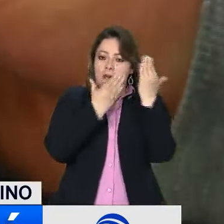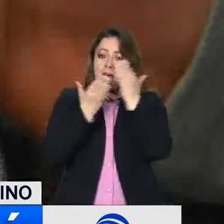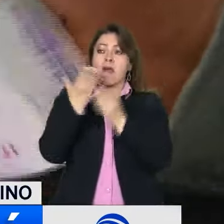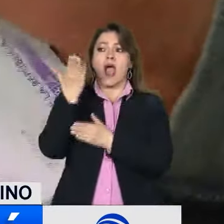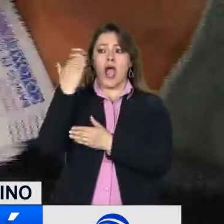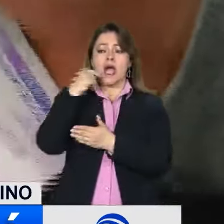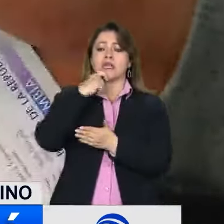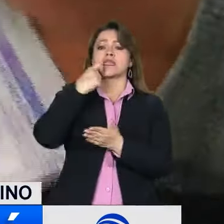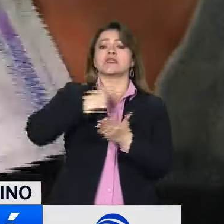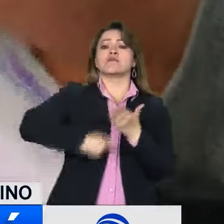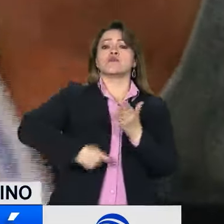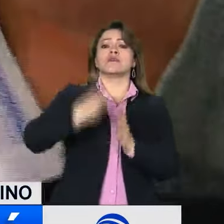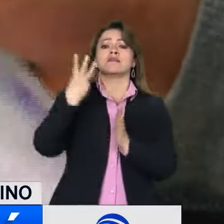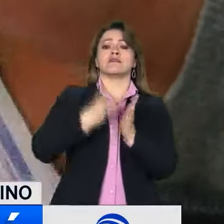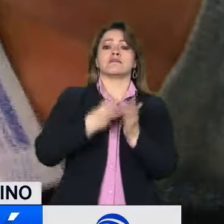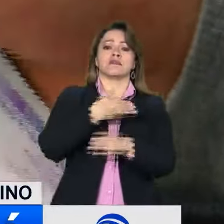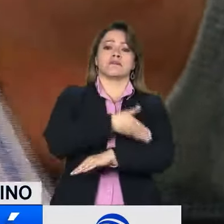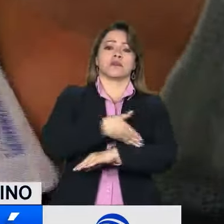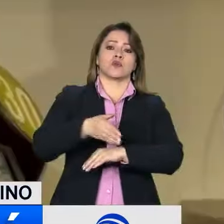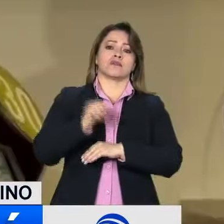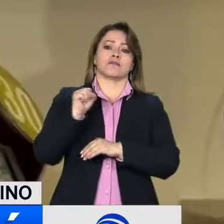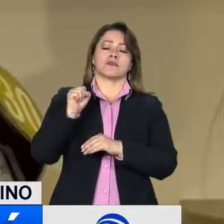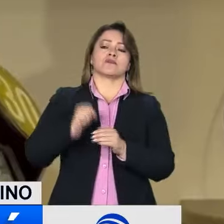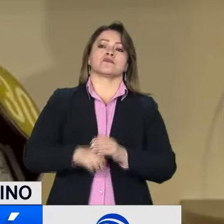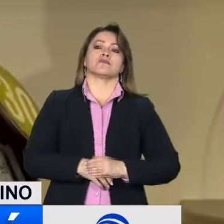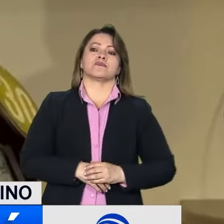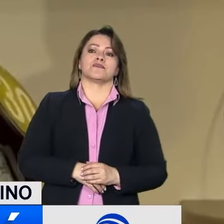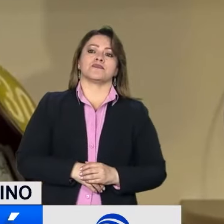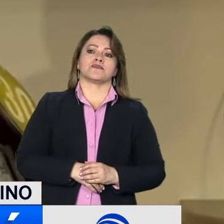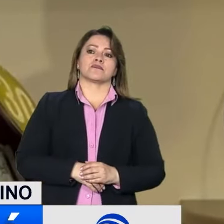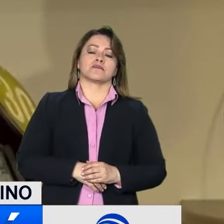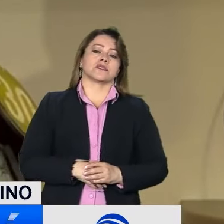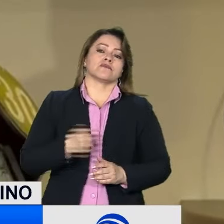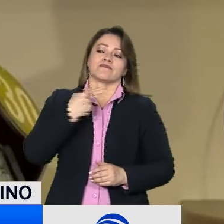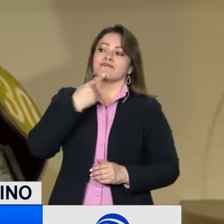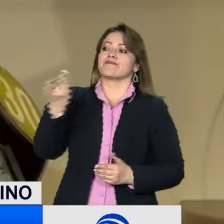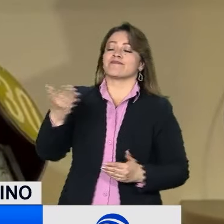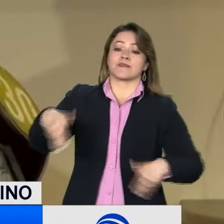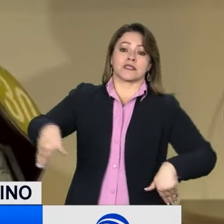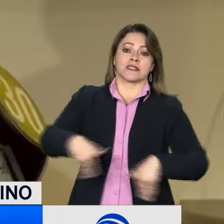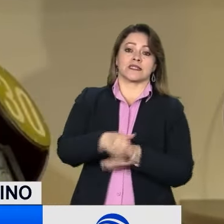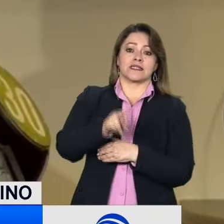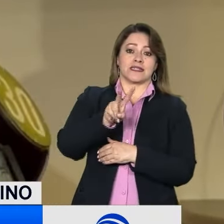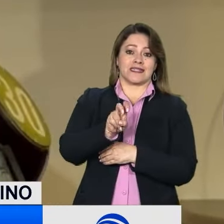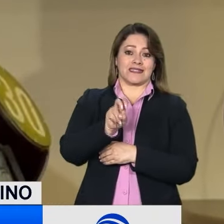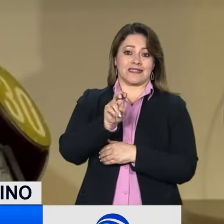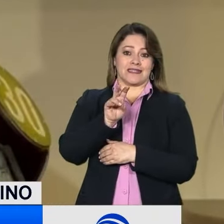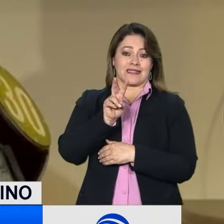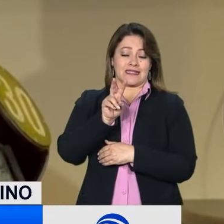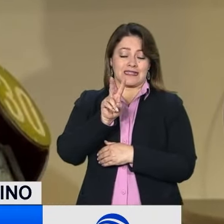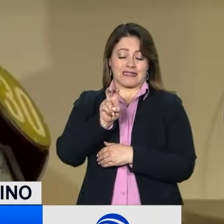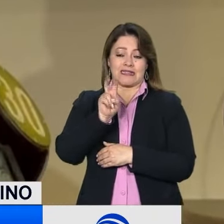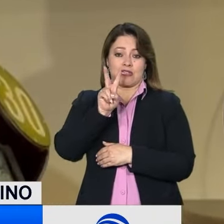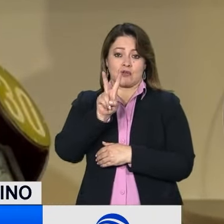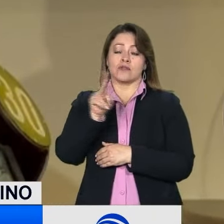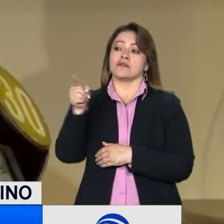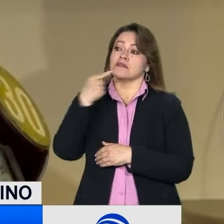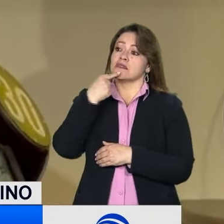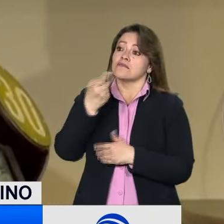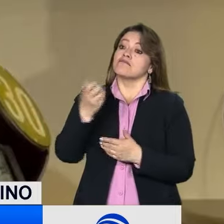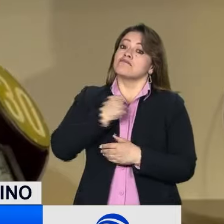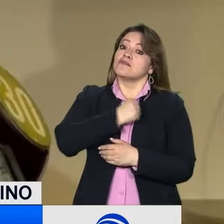mil millones de pesos. Lo que queremos decir en la 72 es que hay espacio para ponerse al